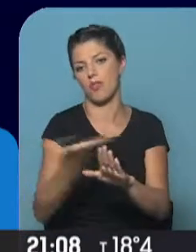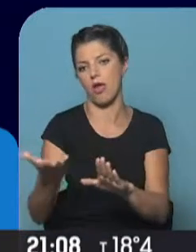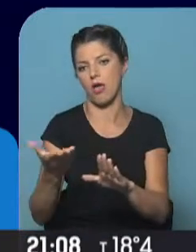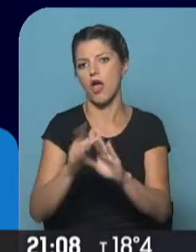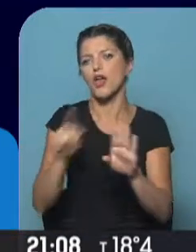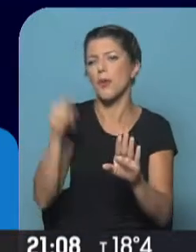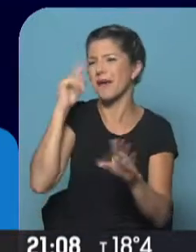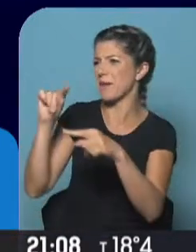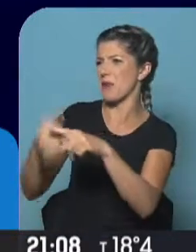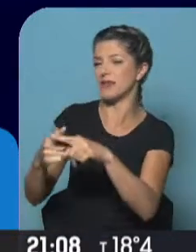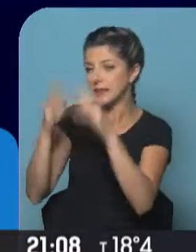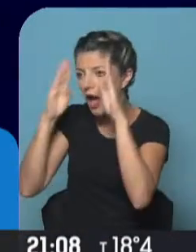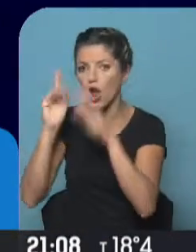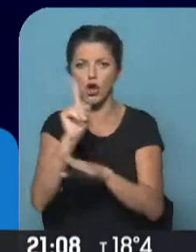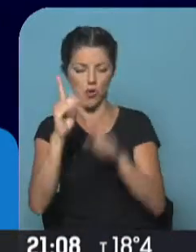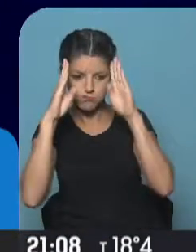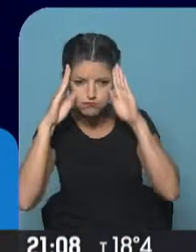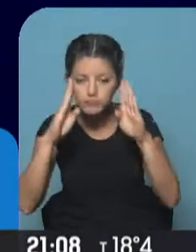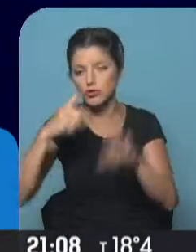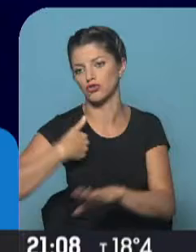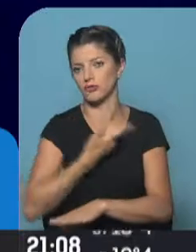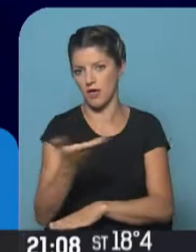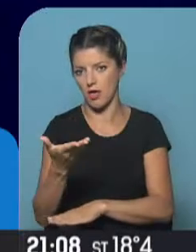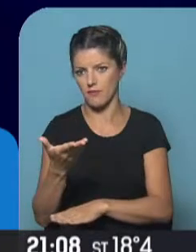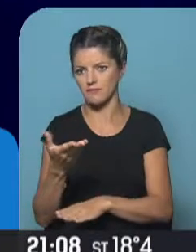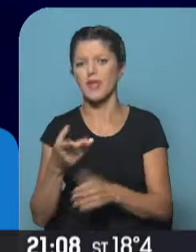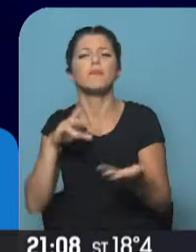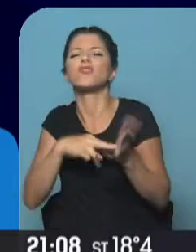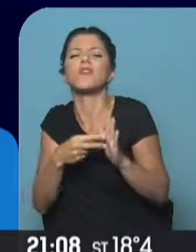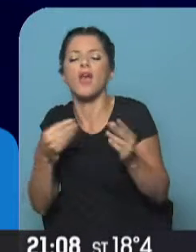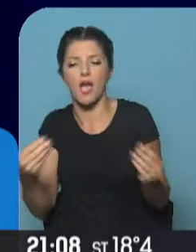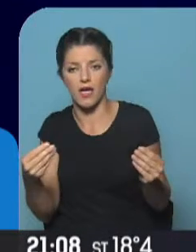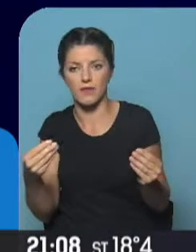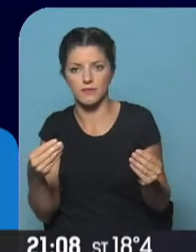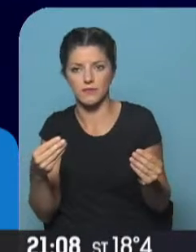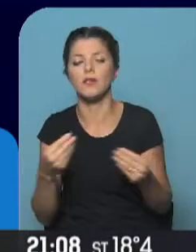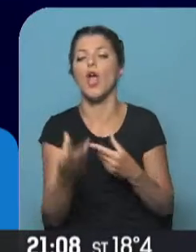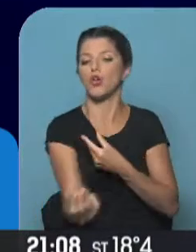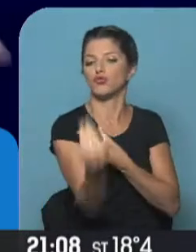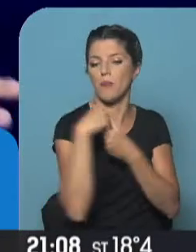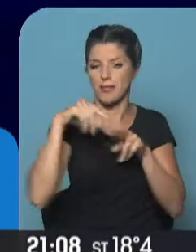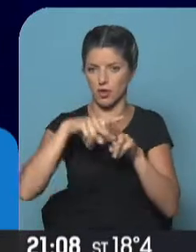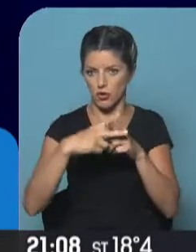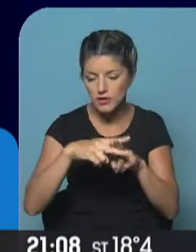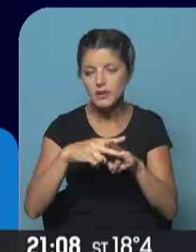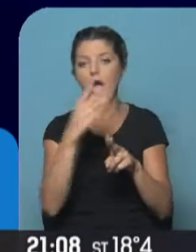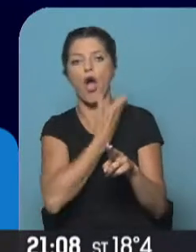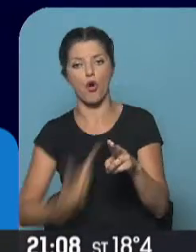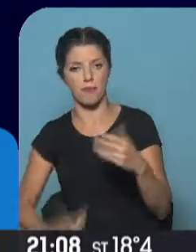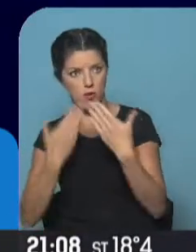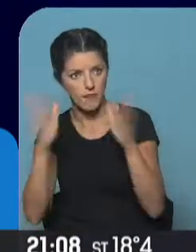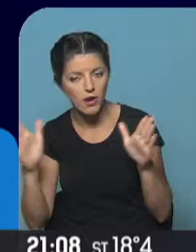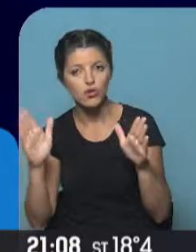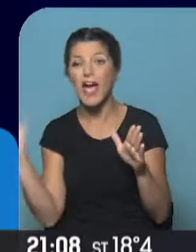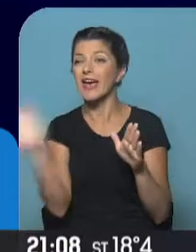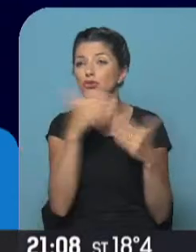servicio de la política. Eso significa incorporar tecnología al Estado, gobierno abierto, acceso a la información pública,